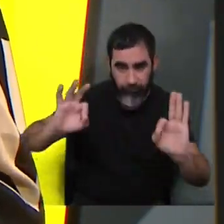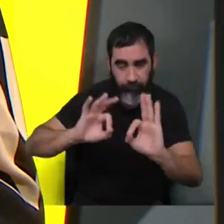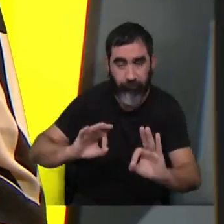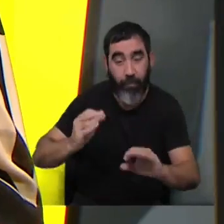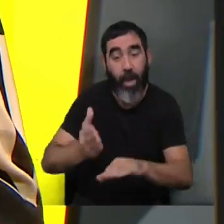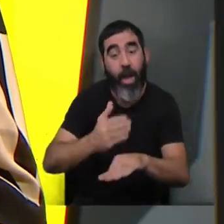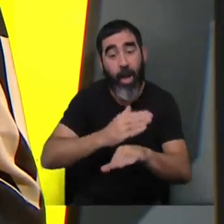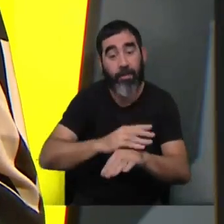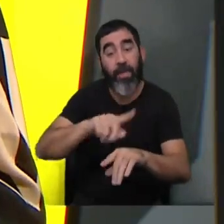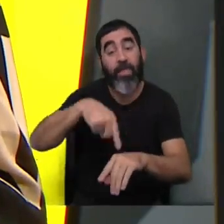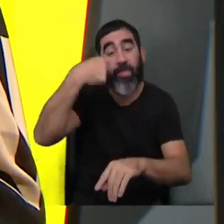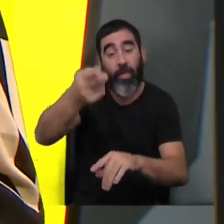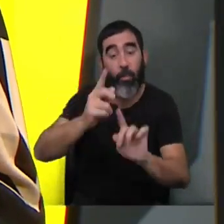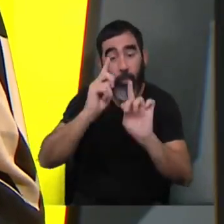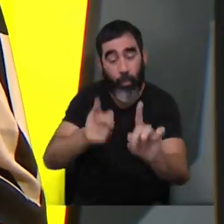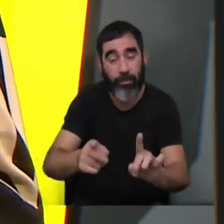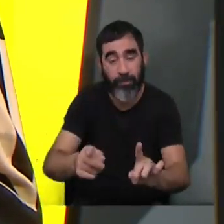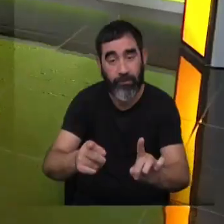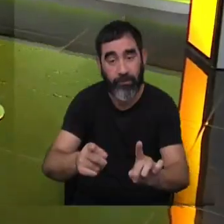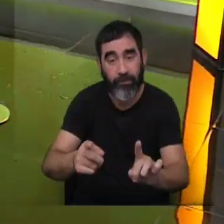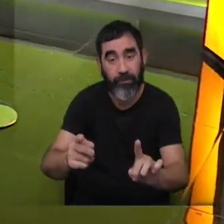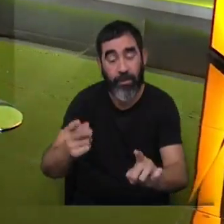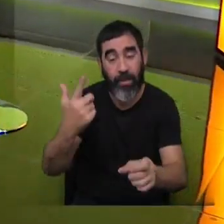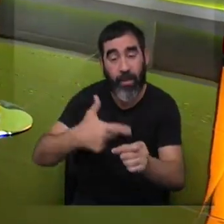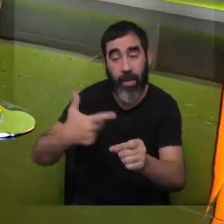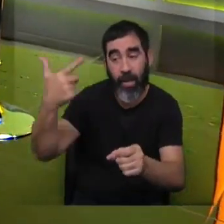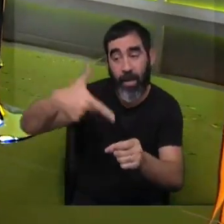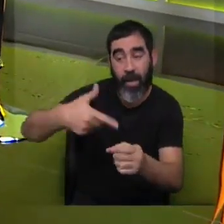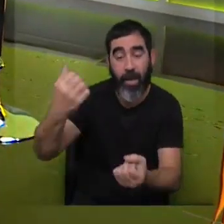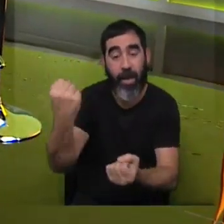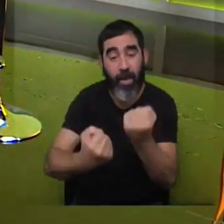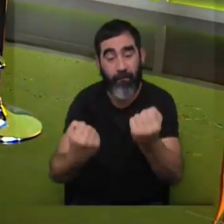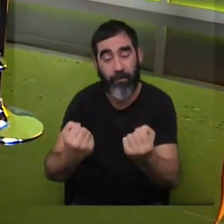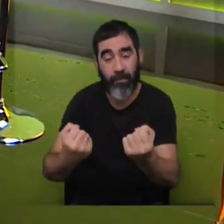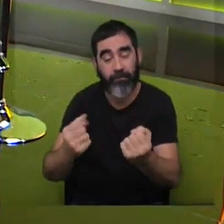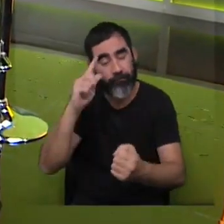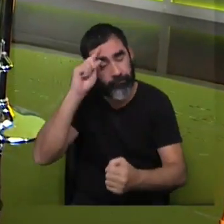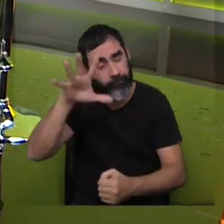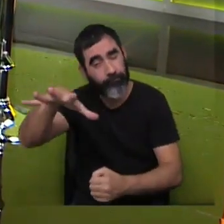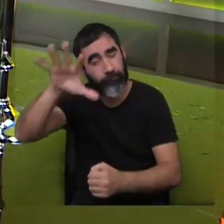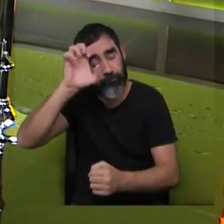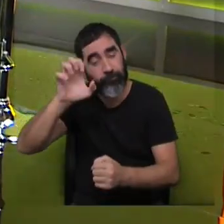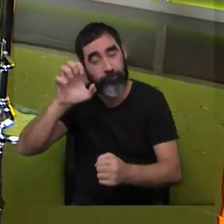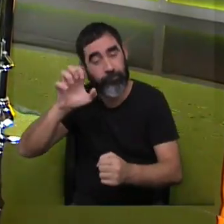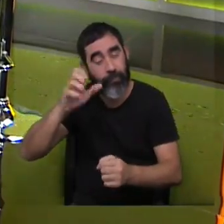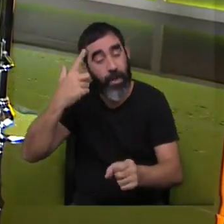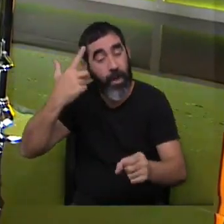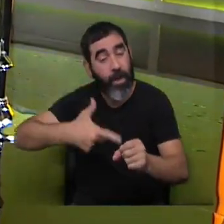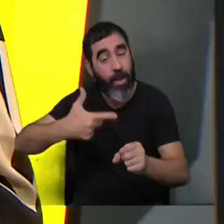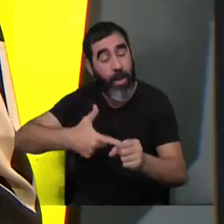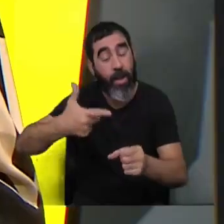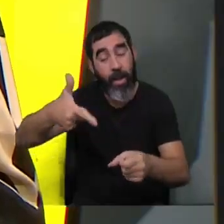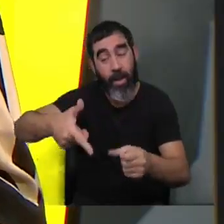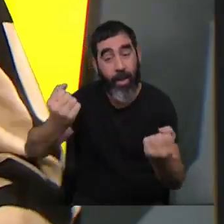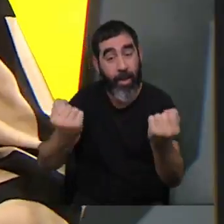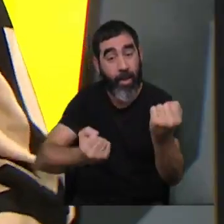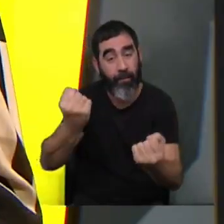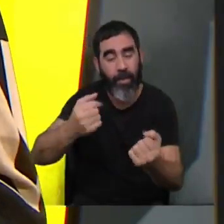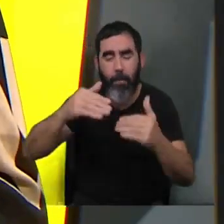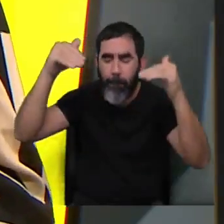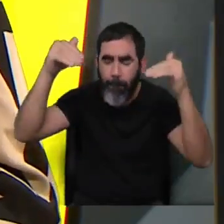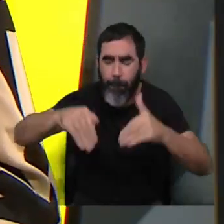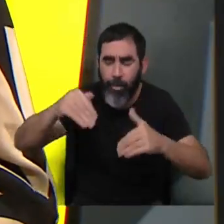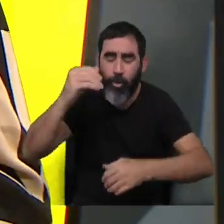antes, durante y después de que recibimos ese combustible y que nos acordemos entonces que estamos cargando en nuestro tanque de combustible